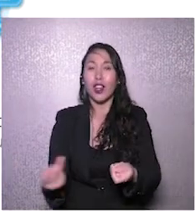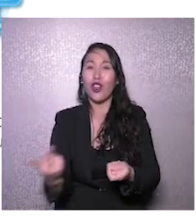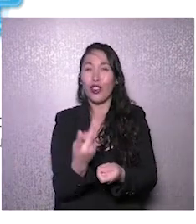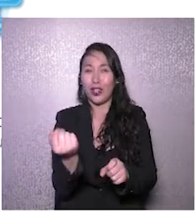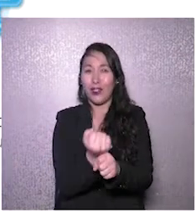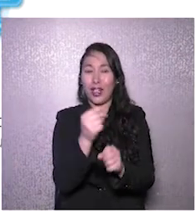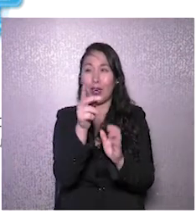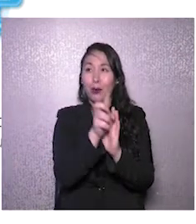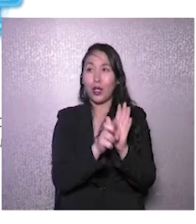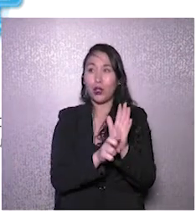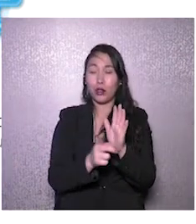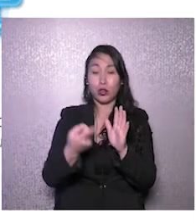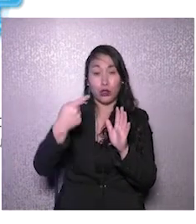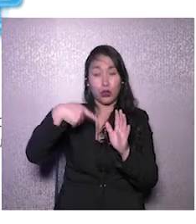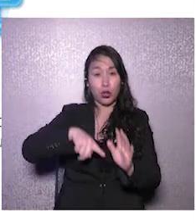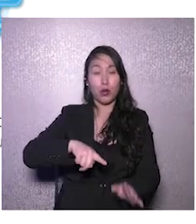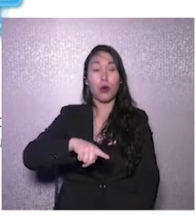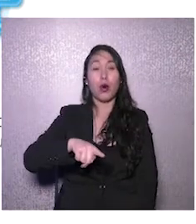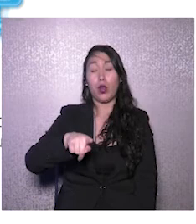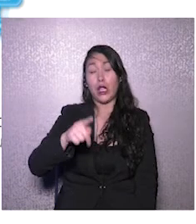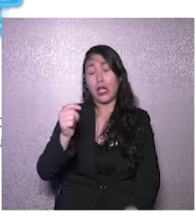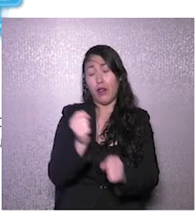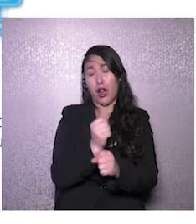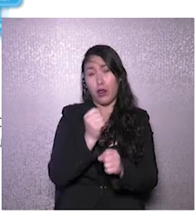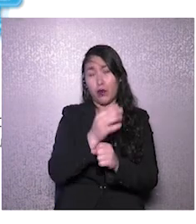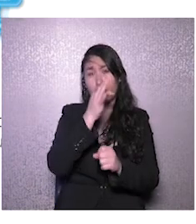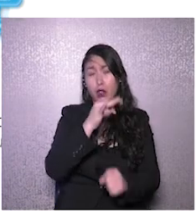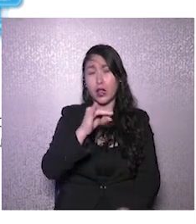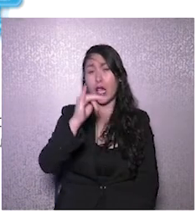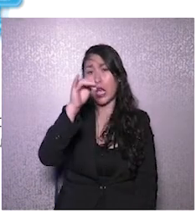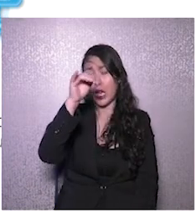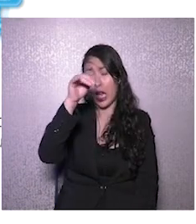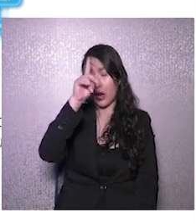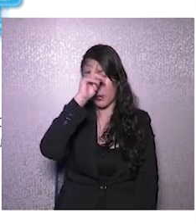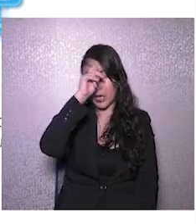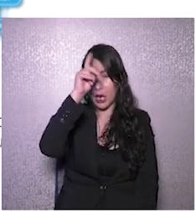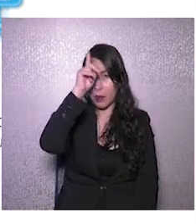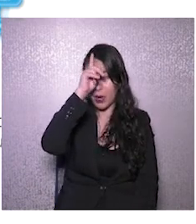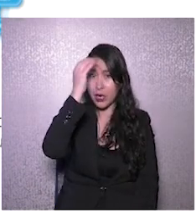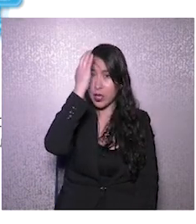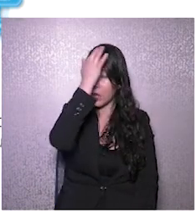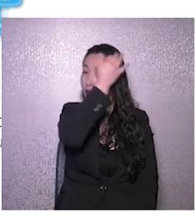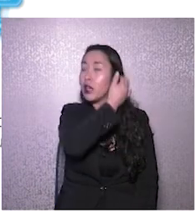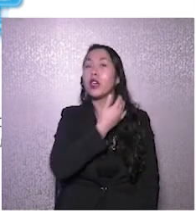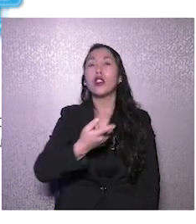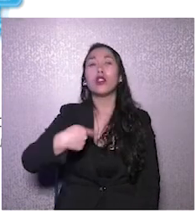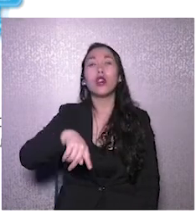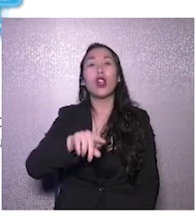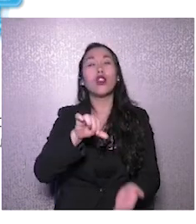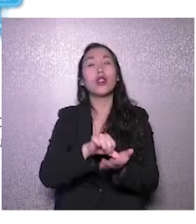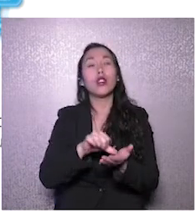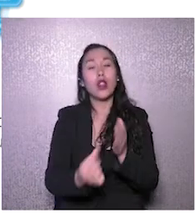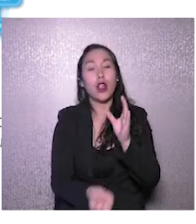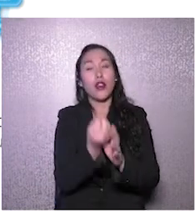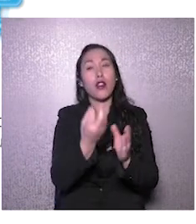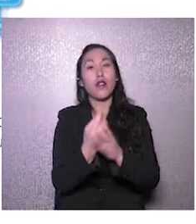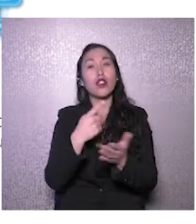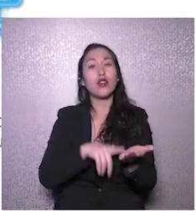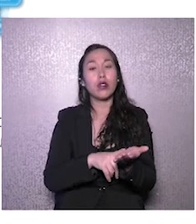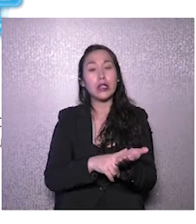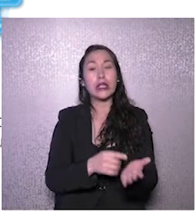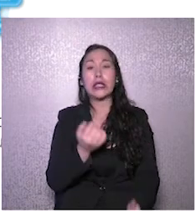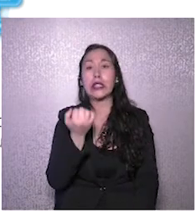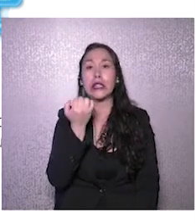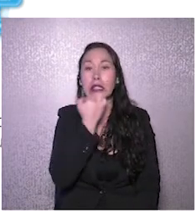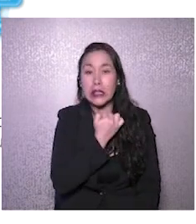tenemos como informáticos clínicos de Clínica Alemana Santiago es que estamos en la trinchera. Los centros de innovación generalmente fallan en el